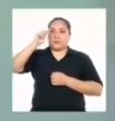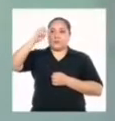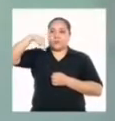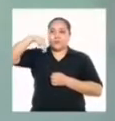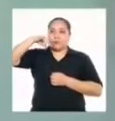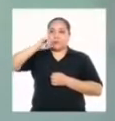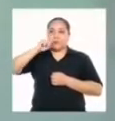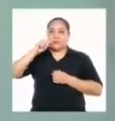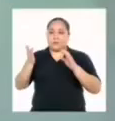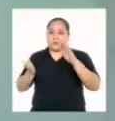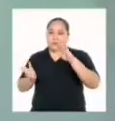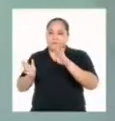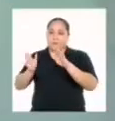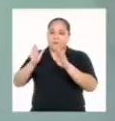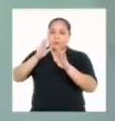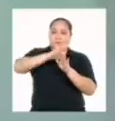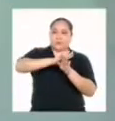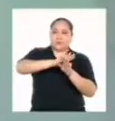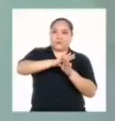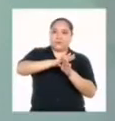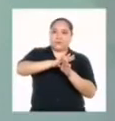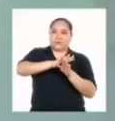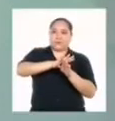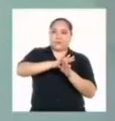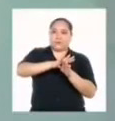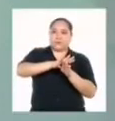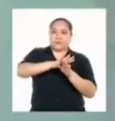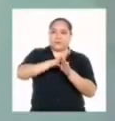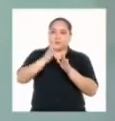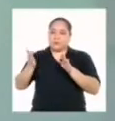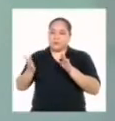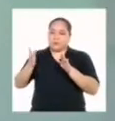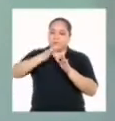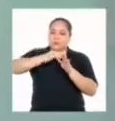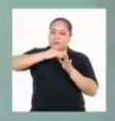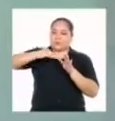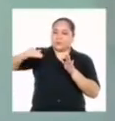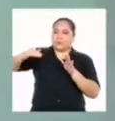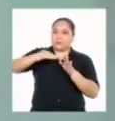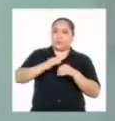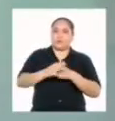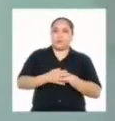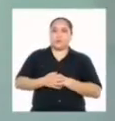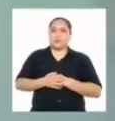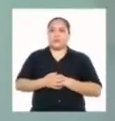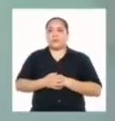existe coincida con la hipotenusa del triángulo que estás por formar.